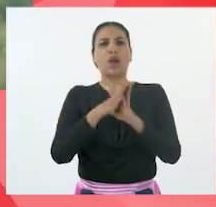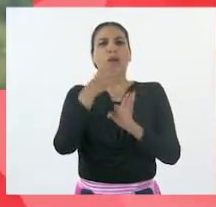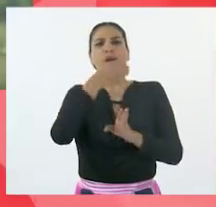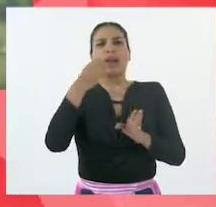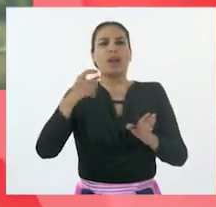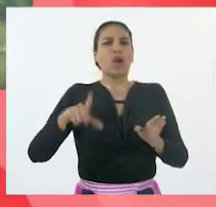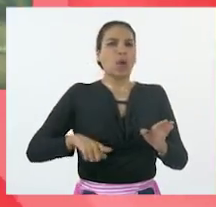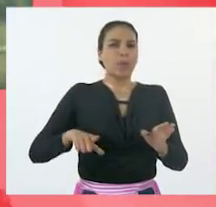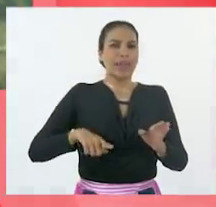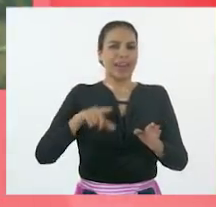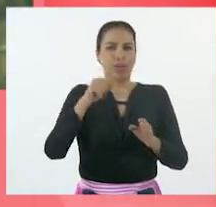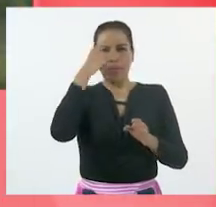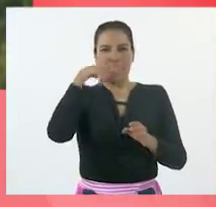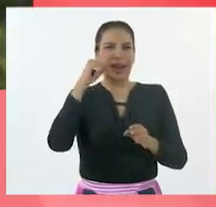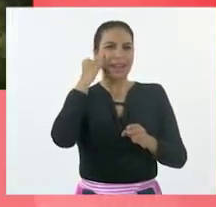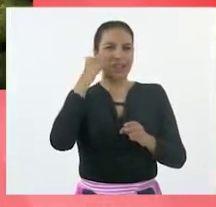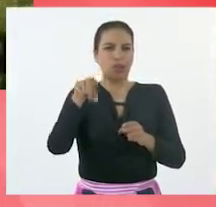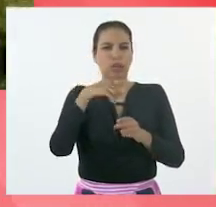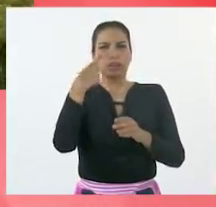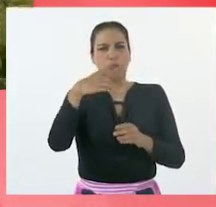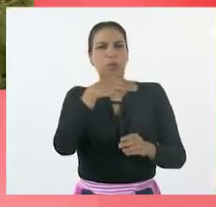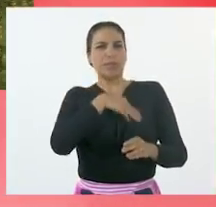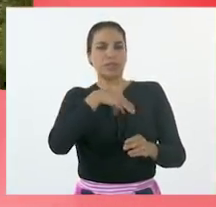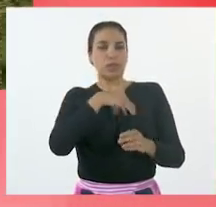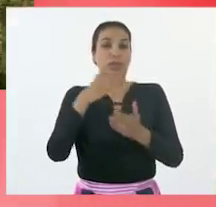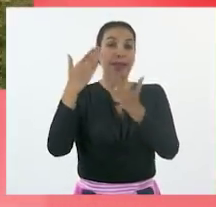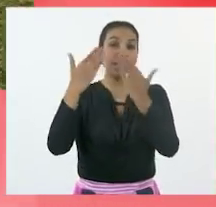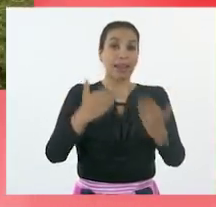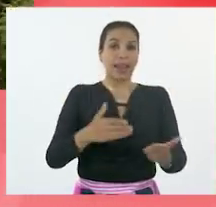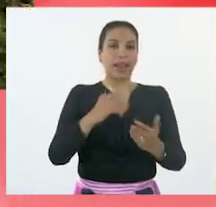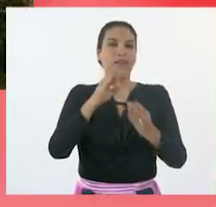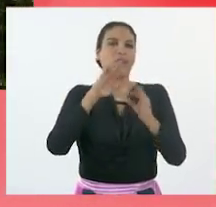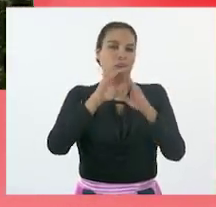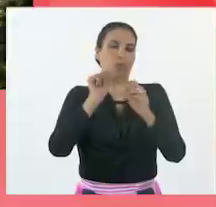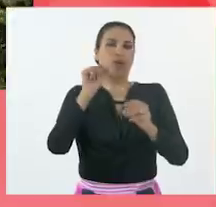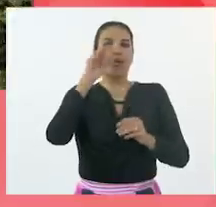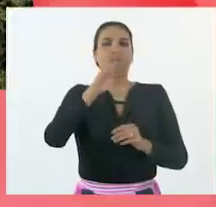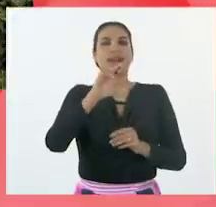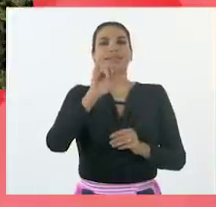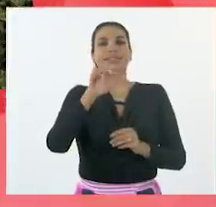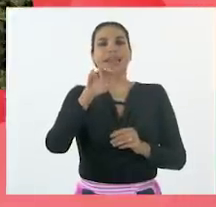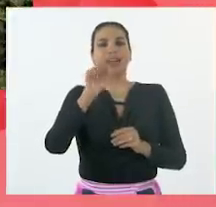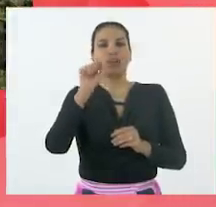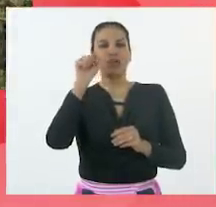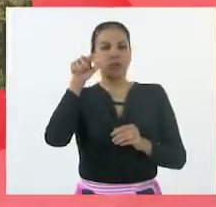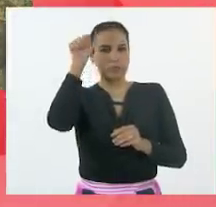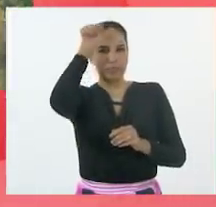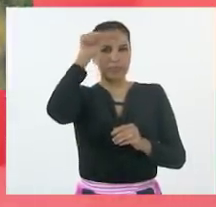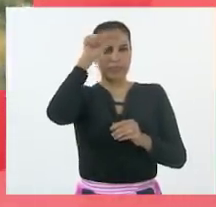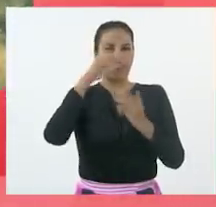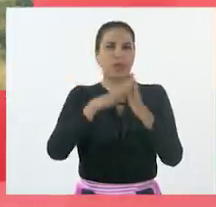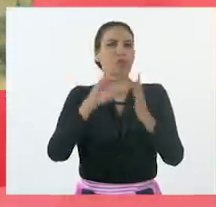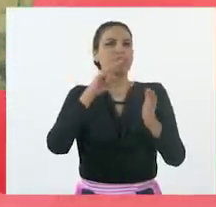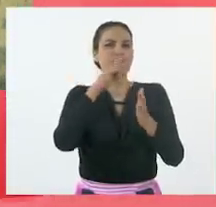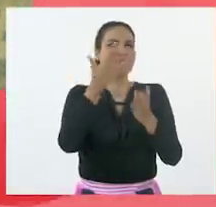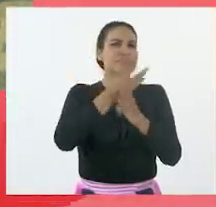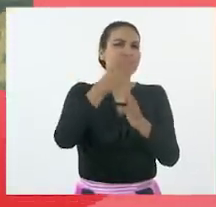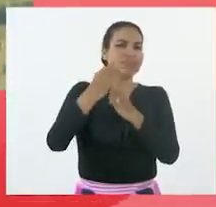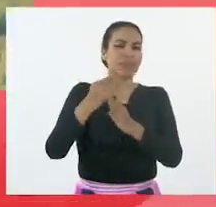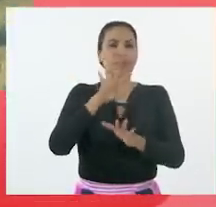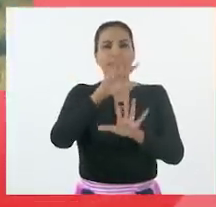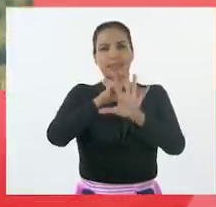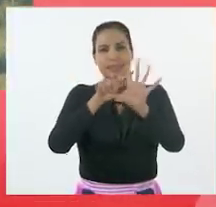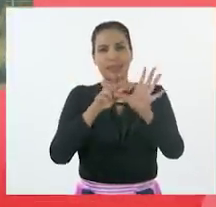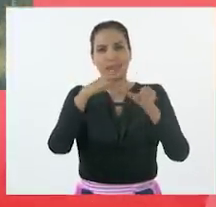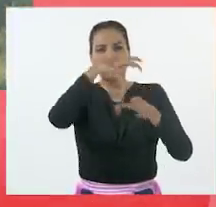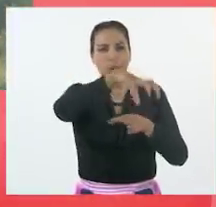en cada misión. Con la llegada de los franciscanos, la zona tuvo un auge sorprendente. La construcción de los 5